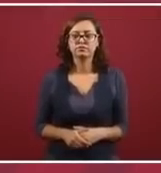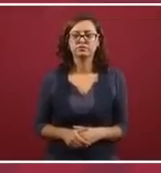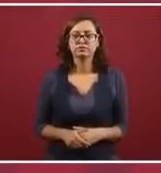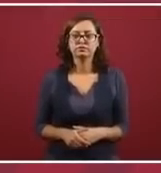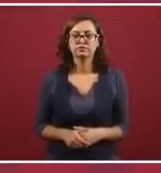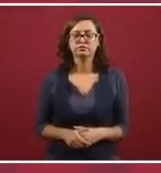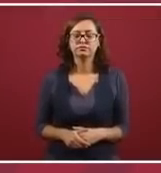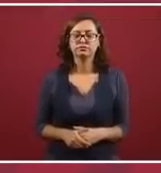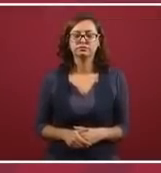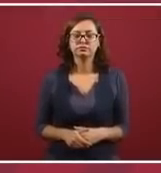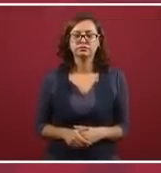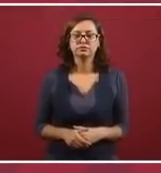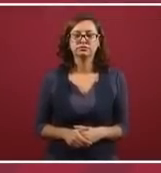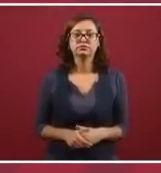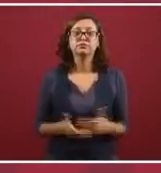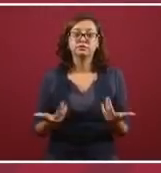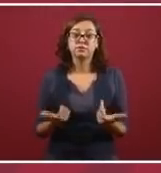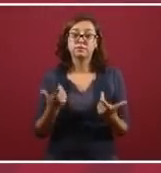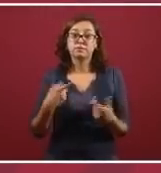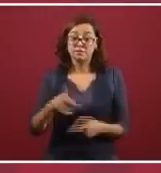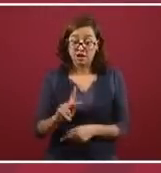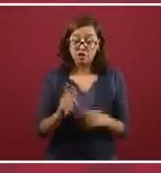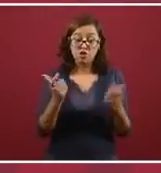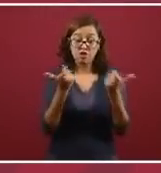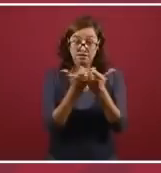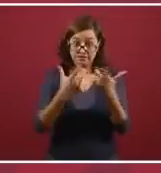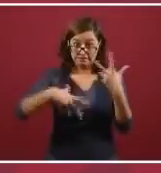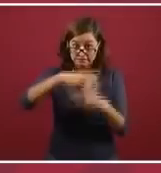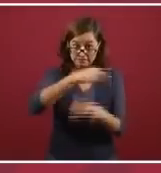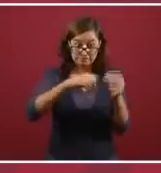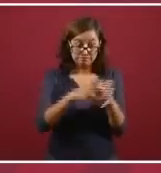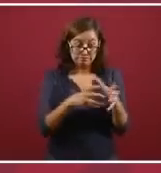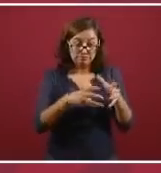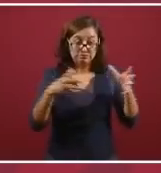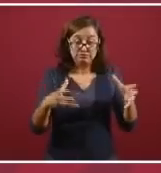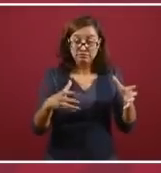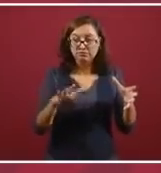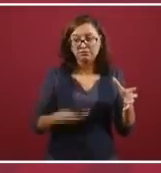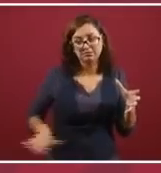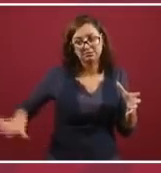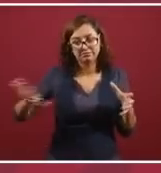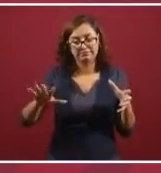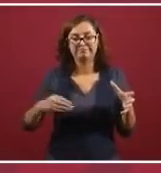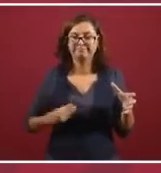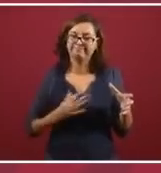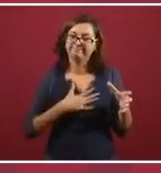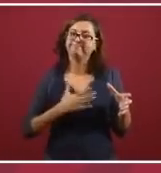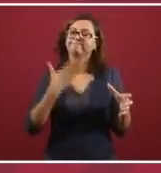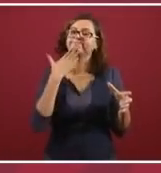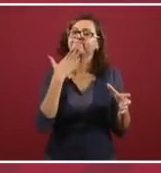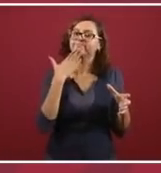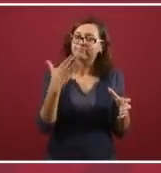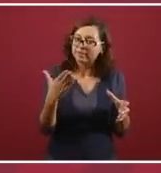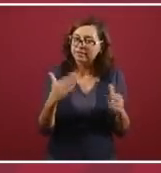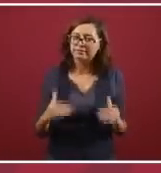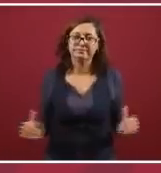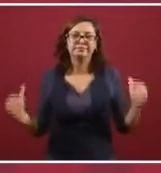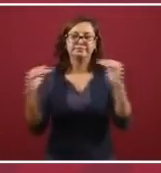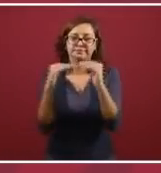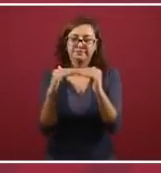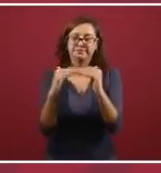crecimiento con bienestar, crecimiento con equidad, crecimiento